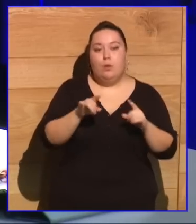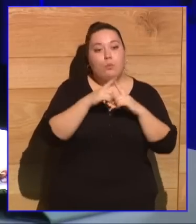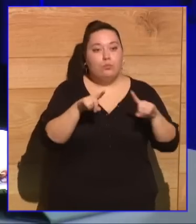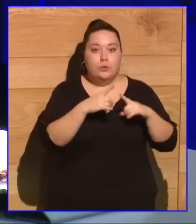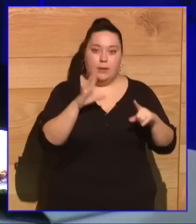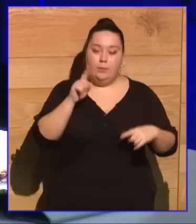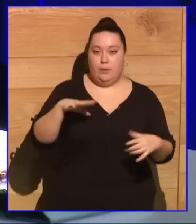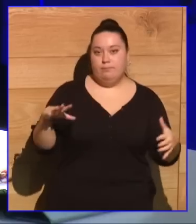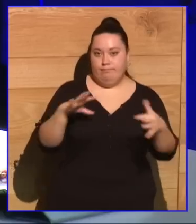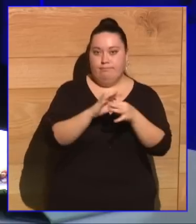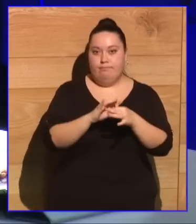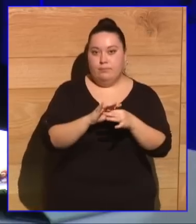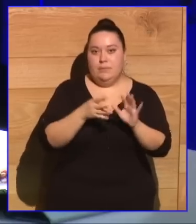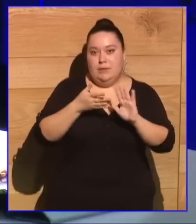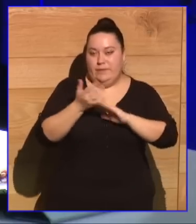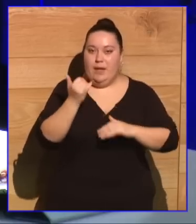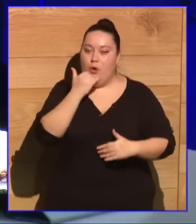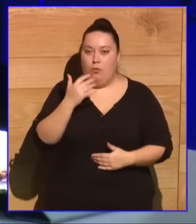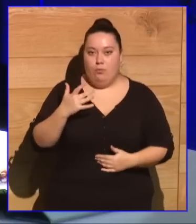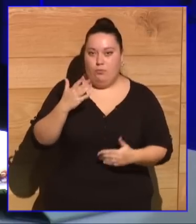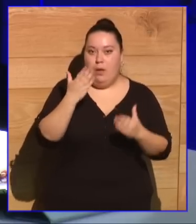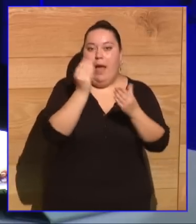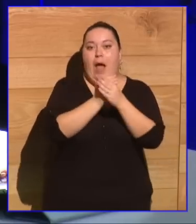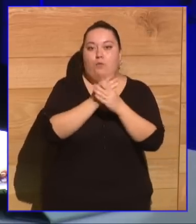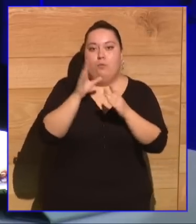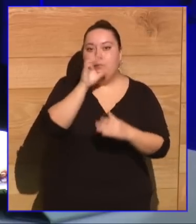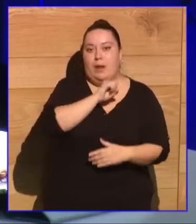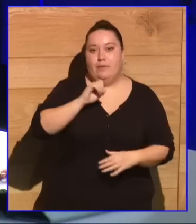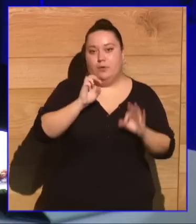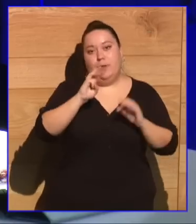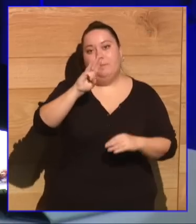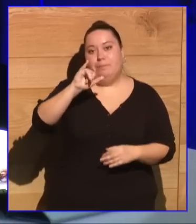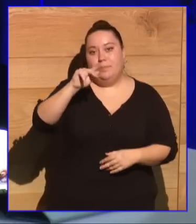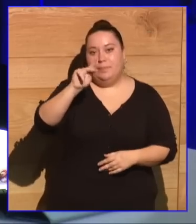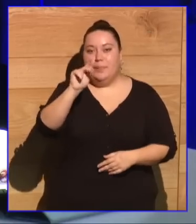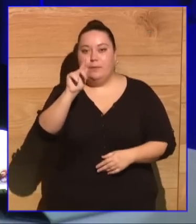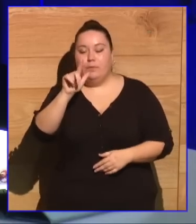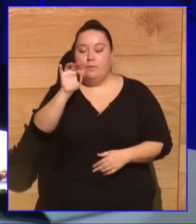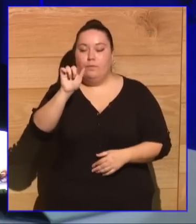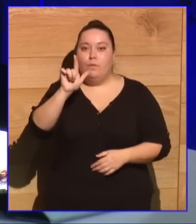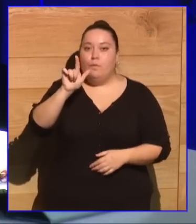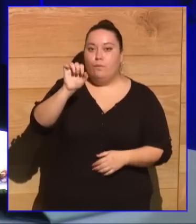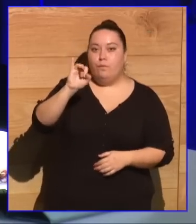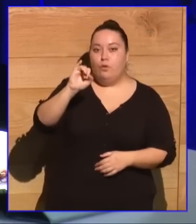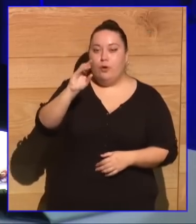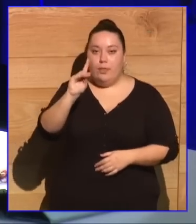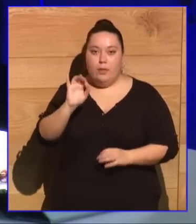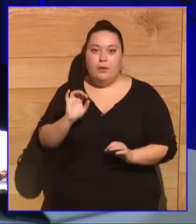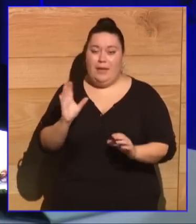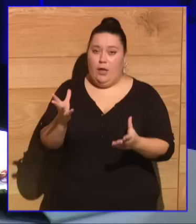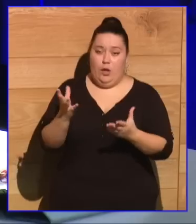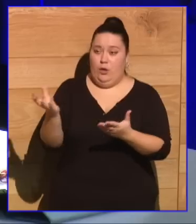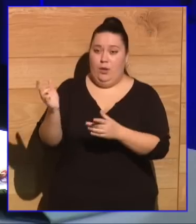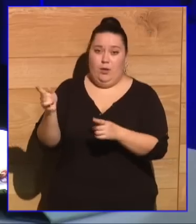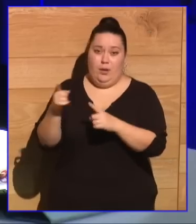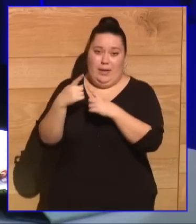Estamos partiendo de un maravilloso álbum de Pink Floyd que se remezcla entero para la película.